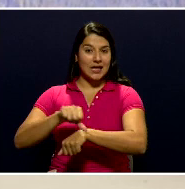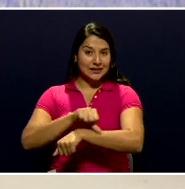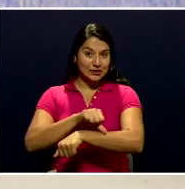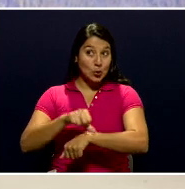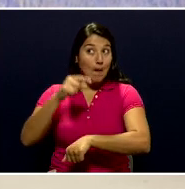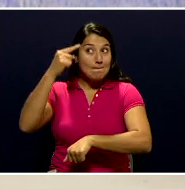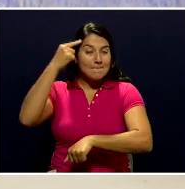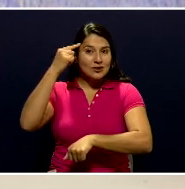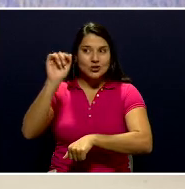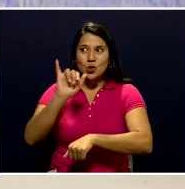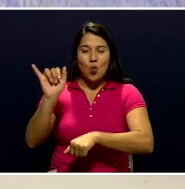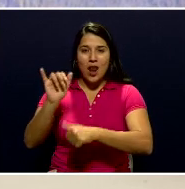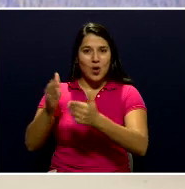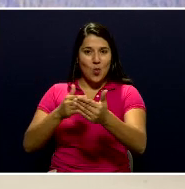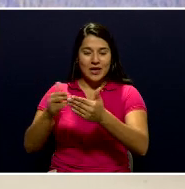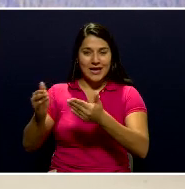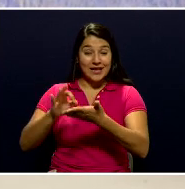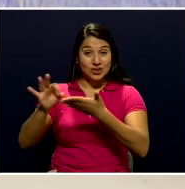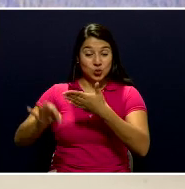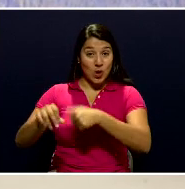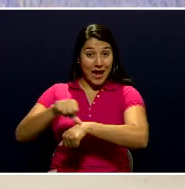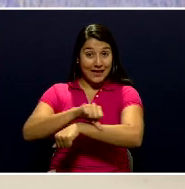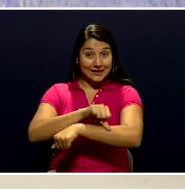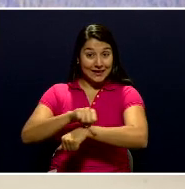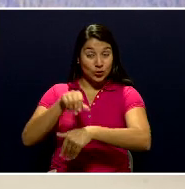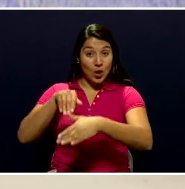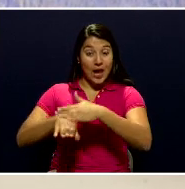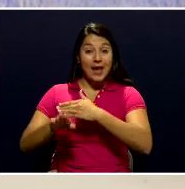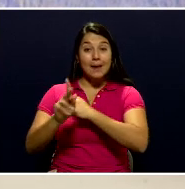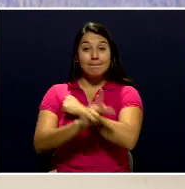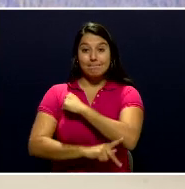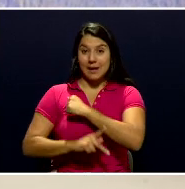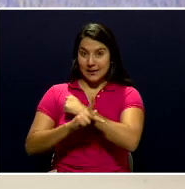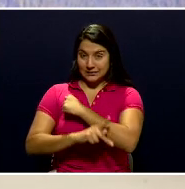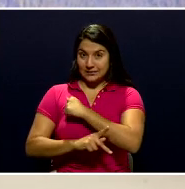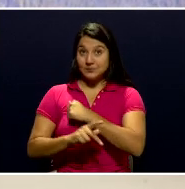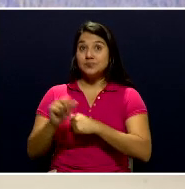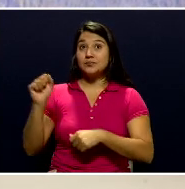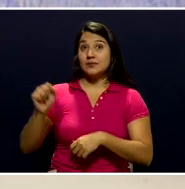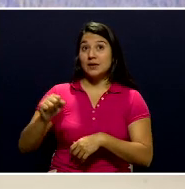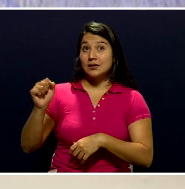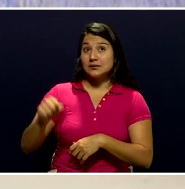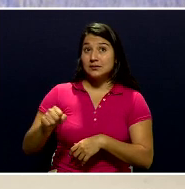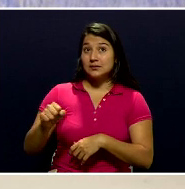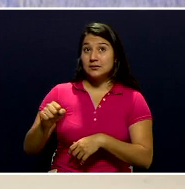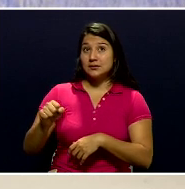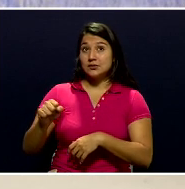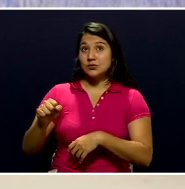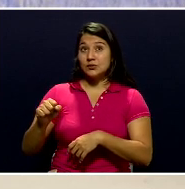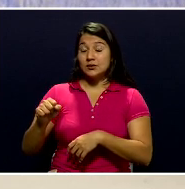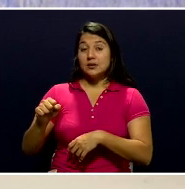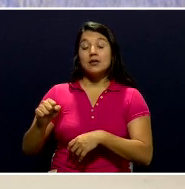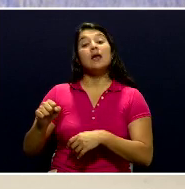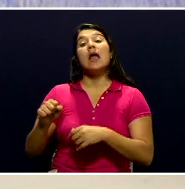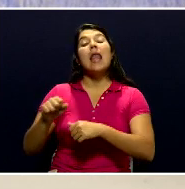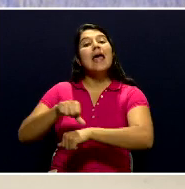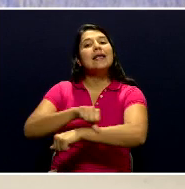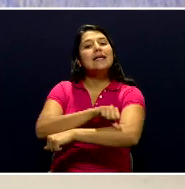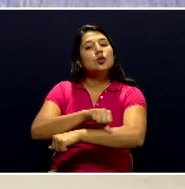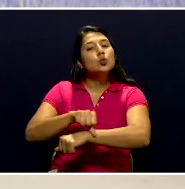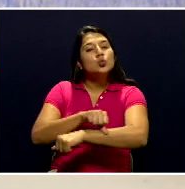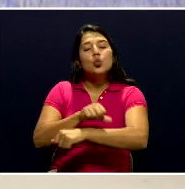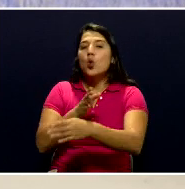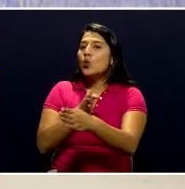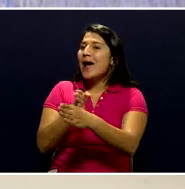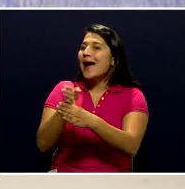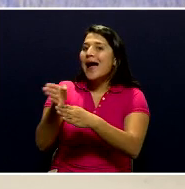arquitectura del país. Como bien dice usted, la arquitectura es una disciplina muy amplia y es una